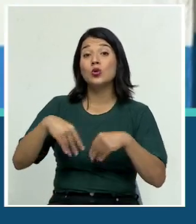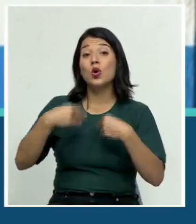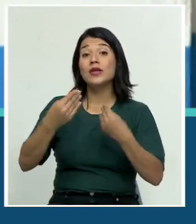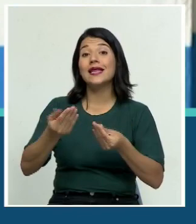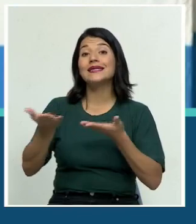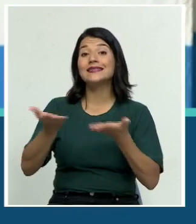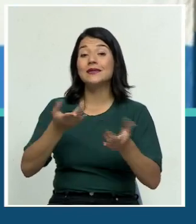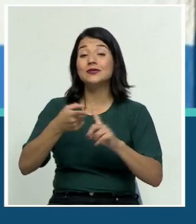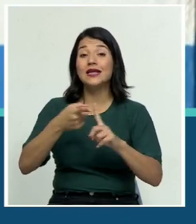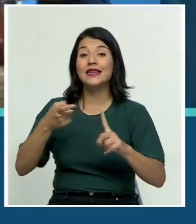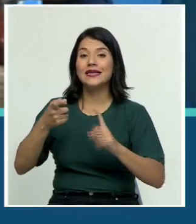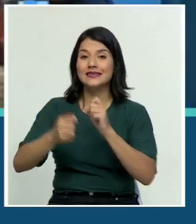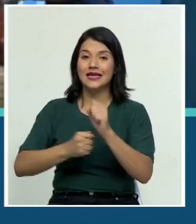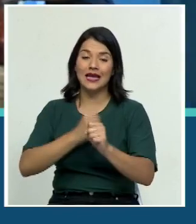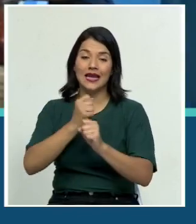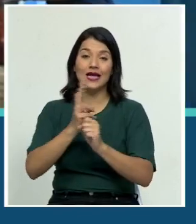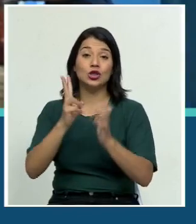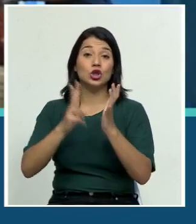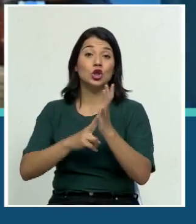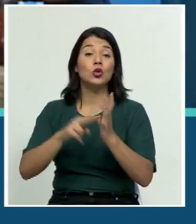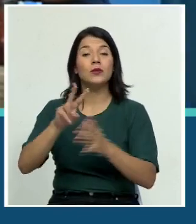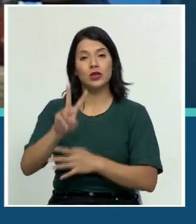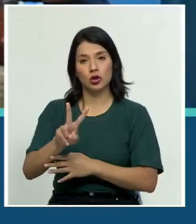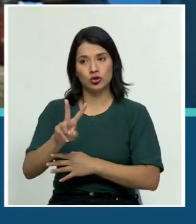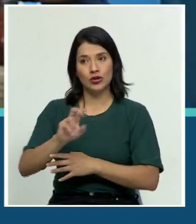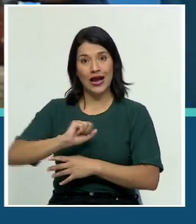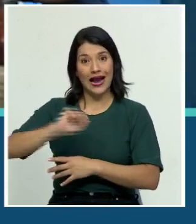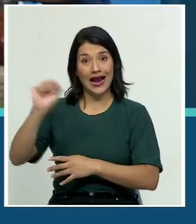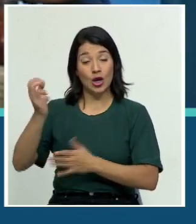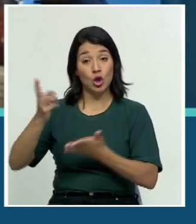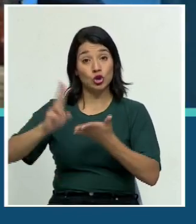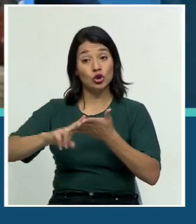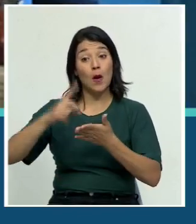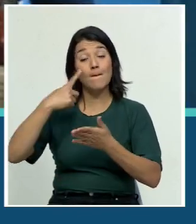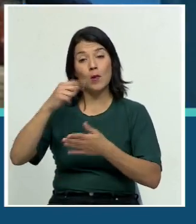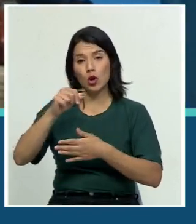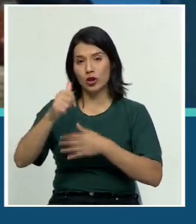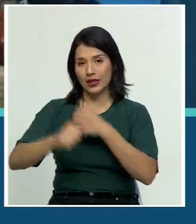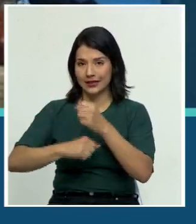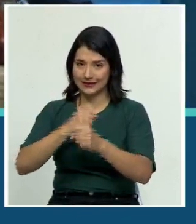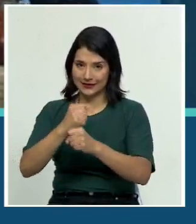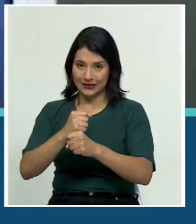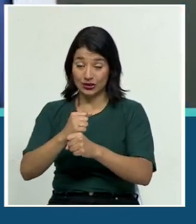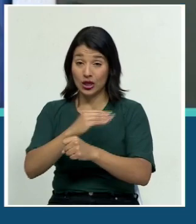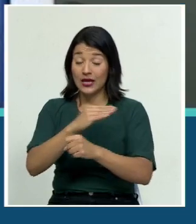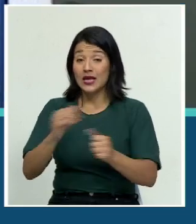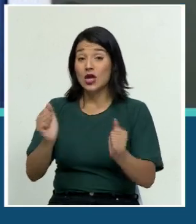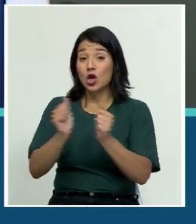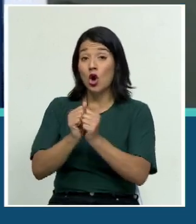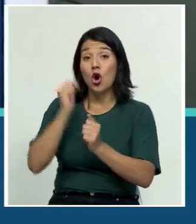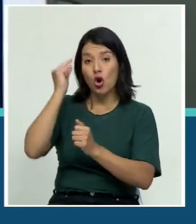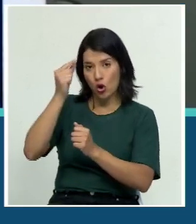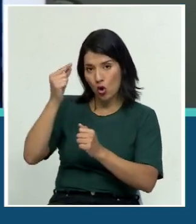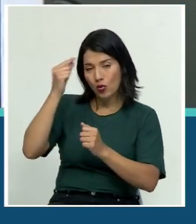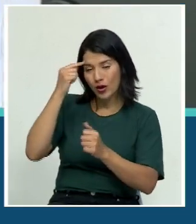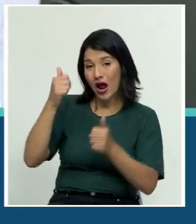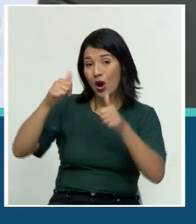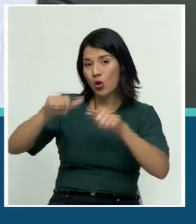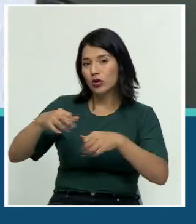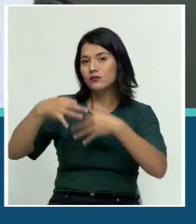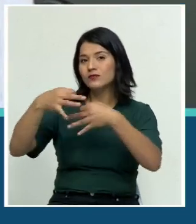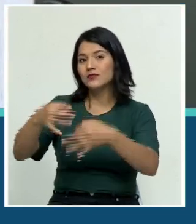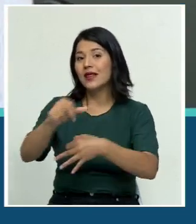el 2002 después de ganar una licitación por 10 años y junto con el Estado acordaron operar 10 años